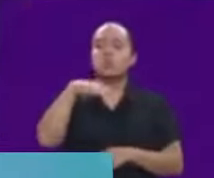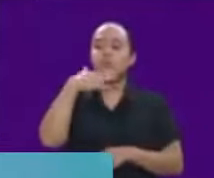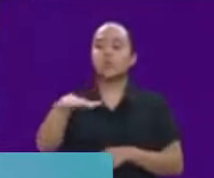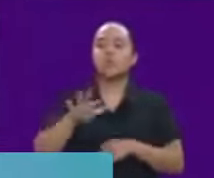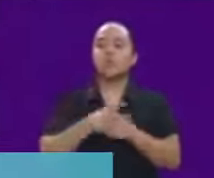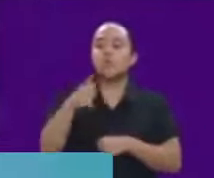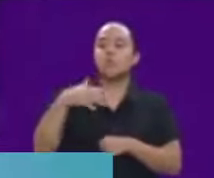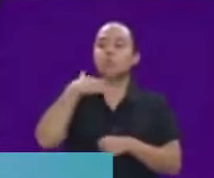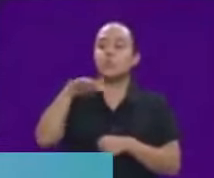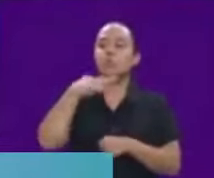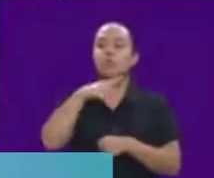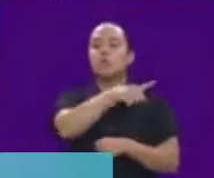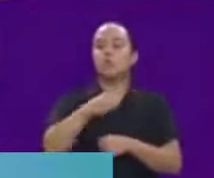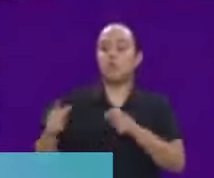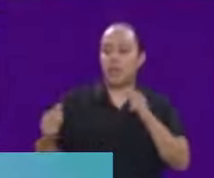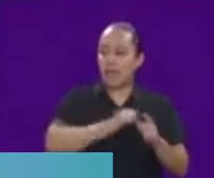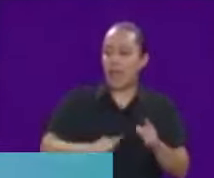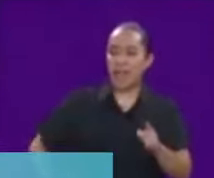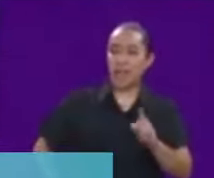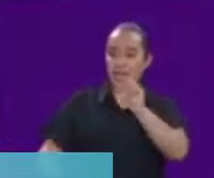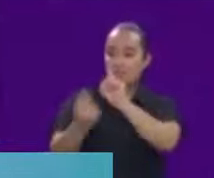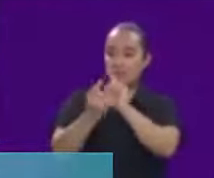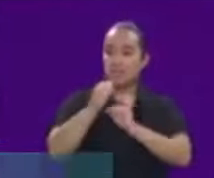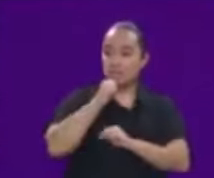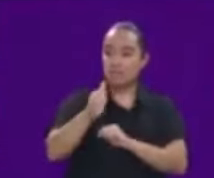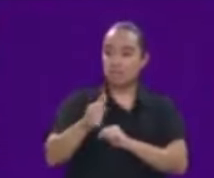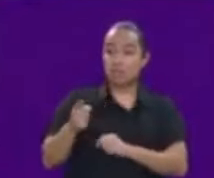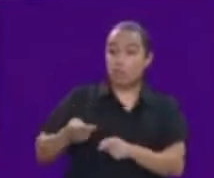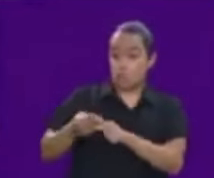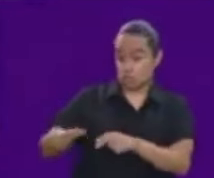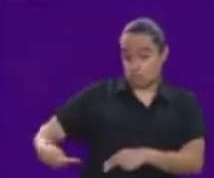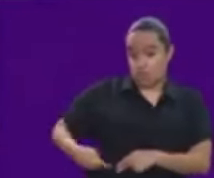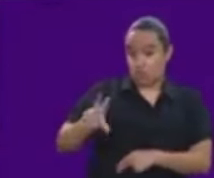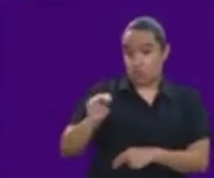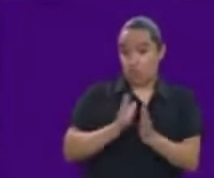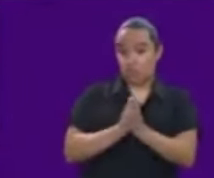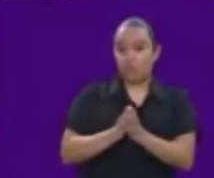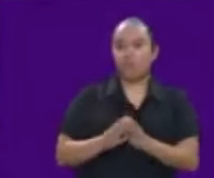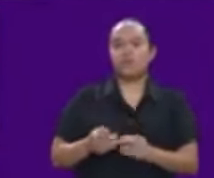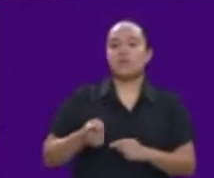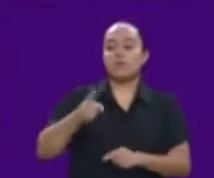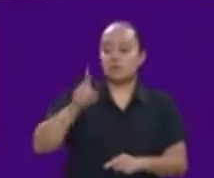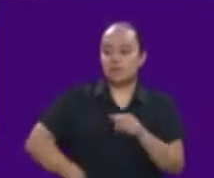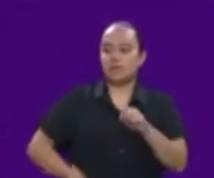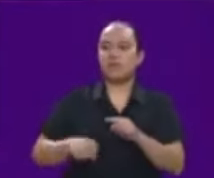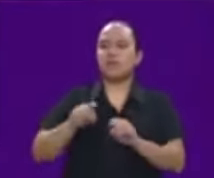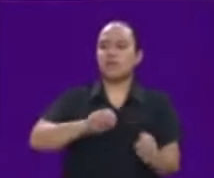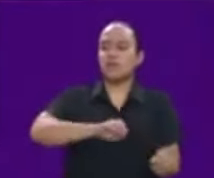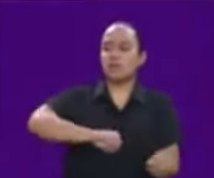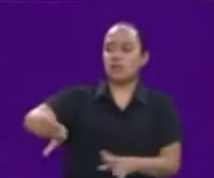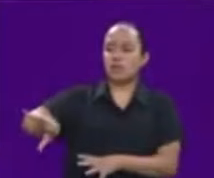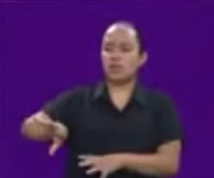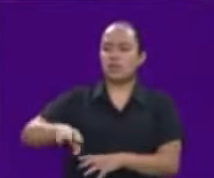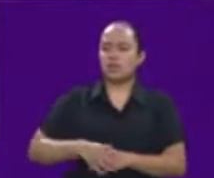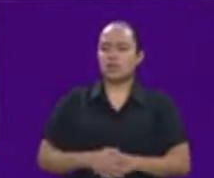por corrupto, por ser un alcalde ausente y sobre todo, no me vas a sacar el cuchillo nada más, por sacar aquí, dejar abandonado